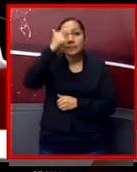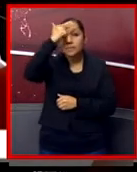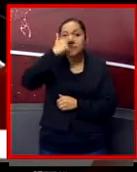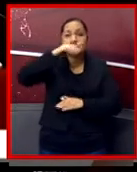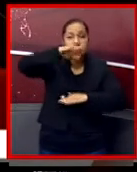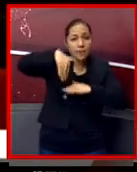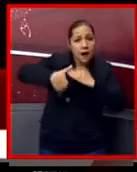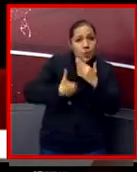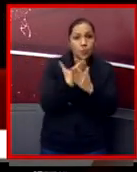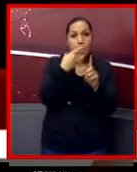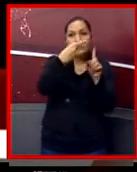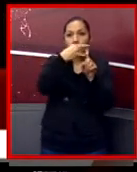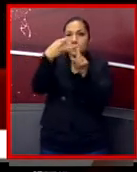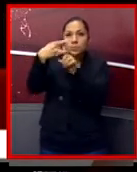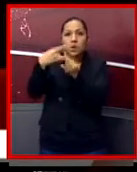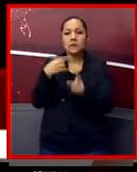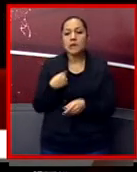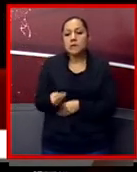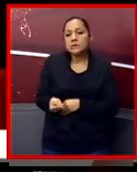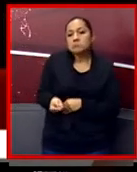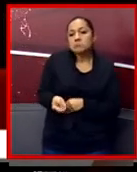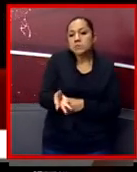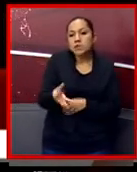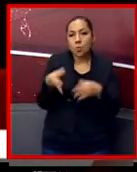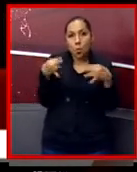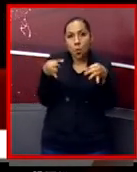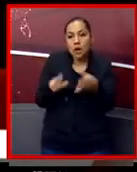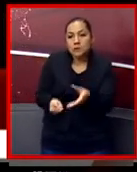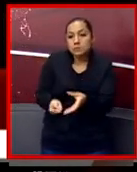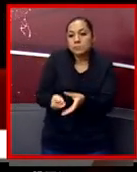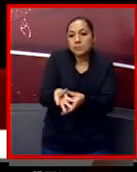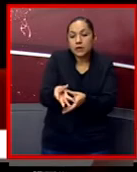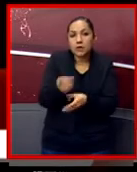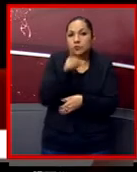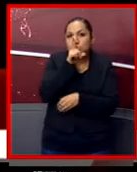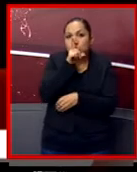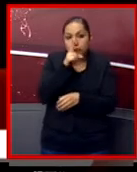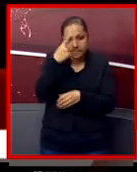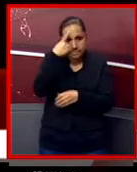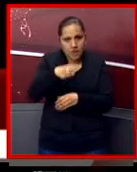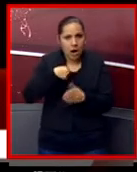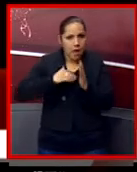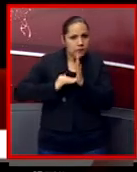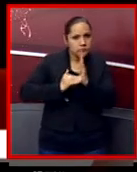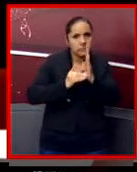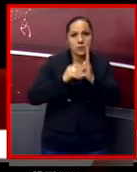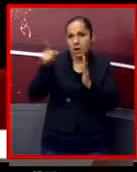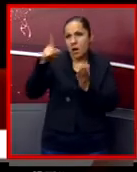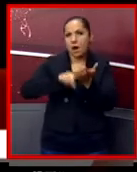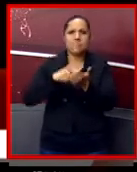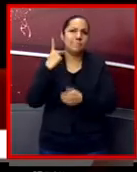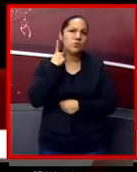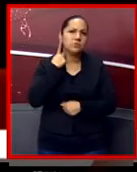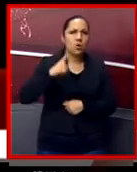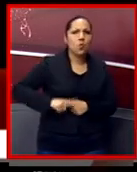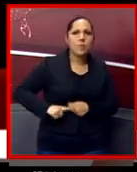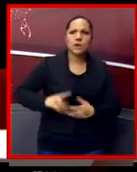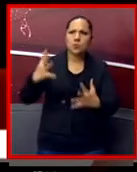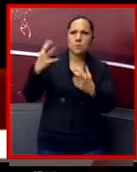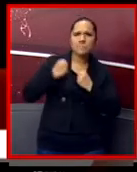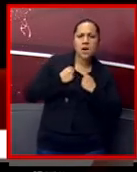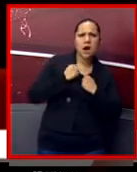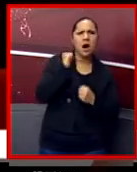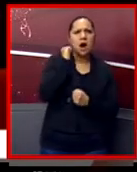puertas, para no ser perseguidas políticamente. Es ese tipo de luchas pequeñas